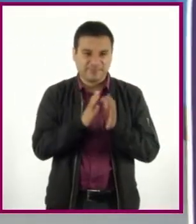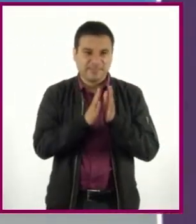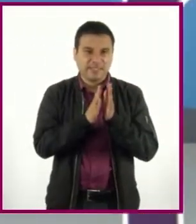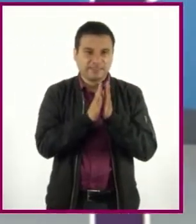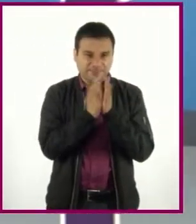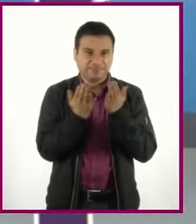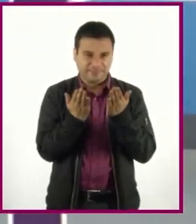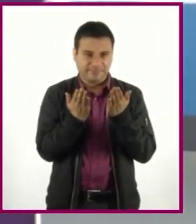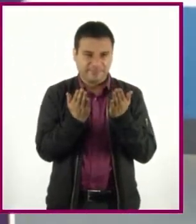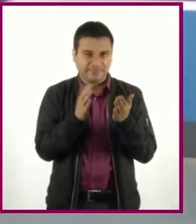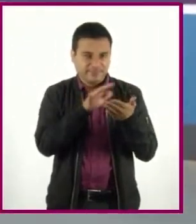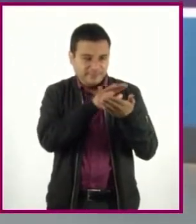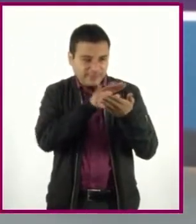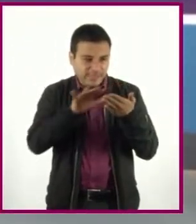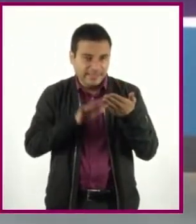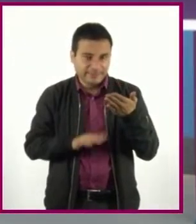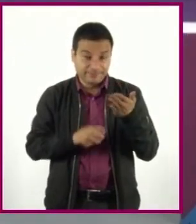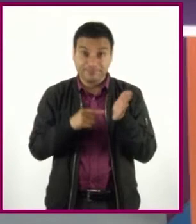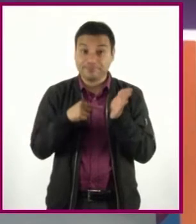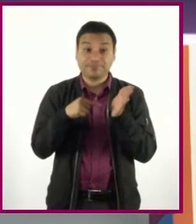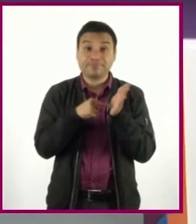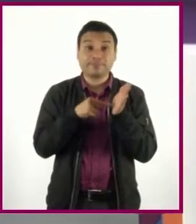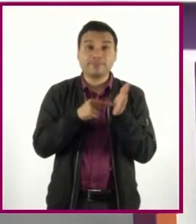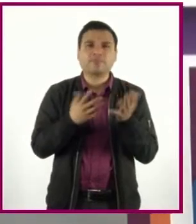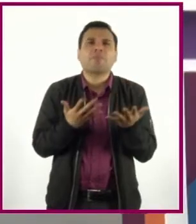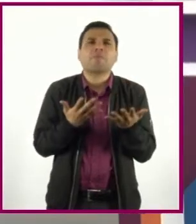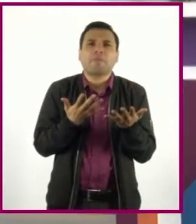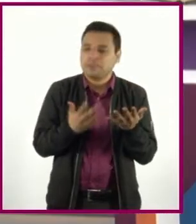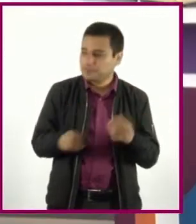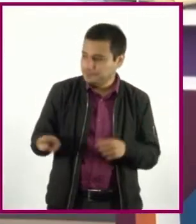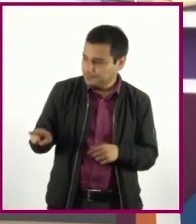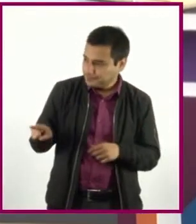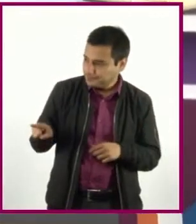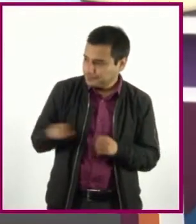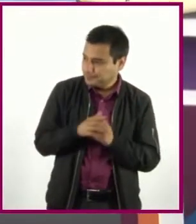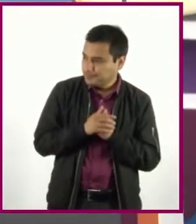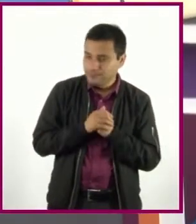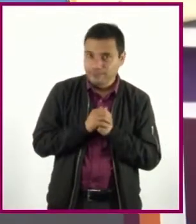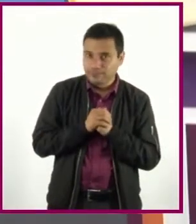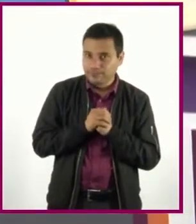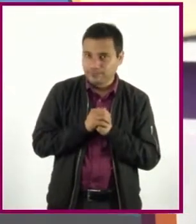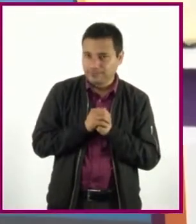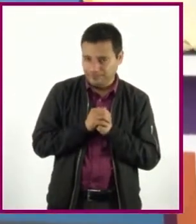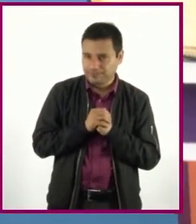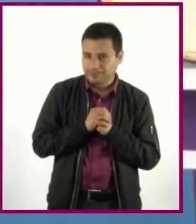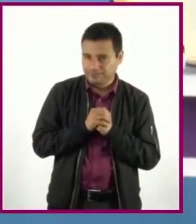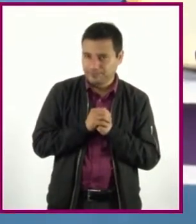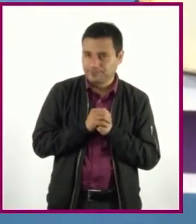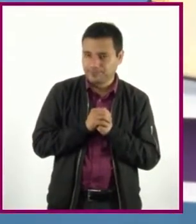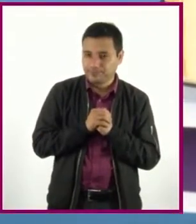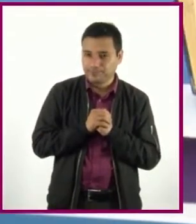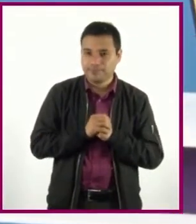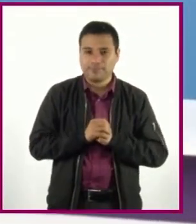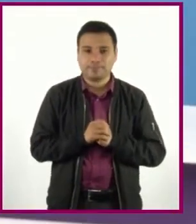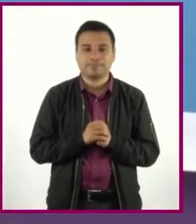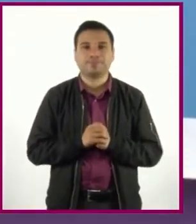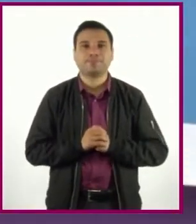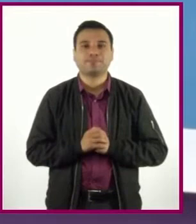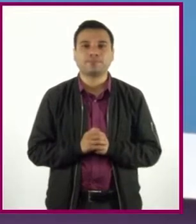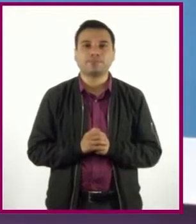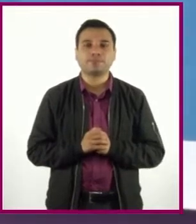conocer, les compartiré un escrito sobre el recorrido de las personas que tuvieron que emigrar de Siria hacia